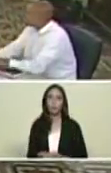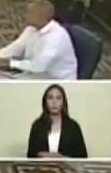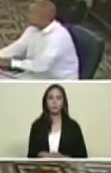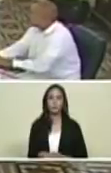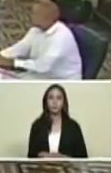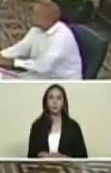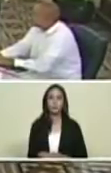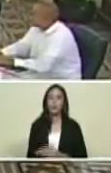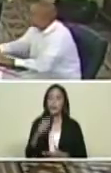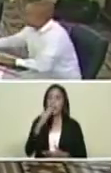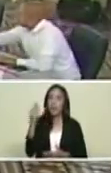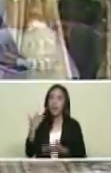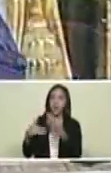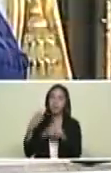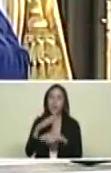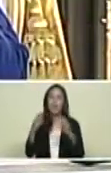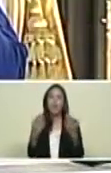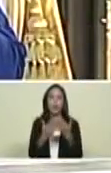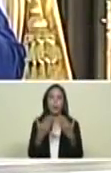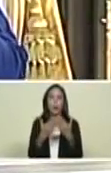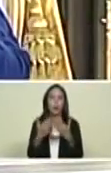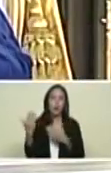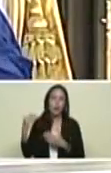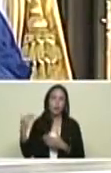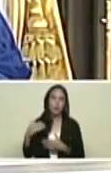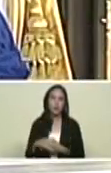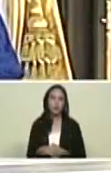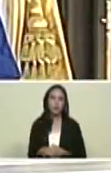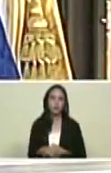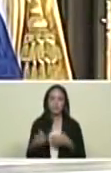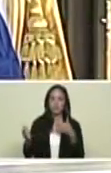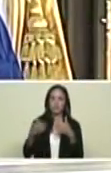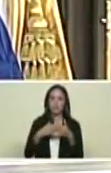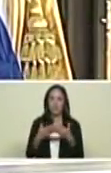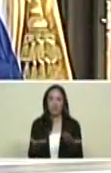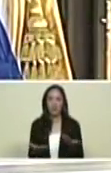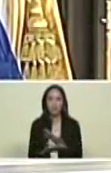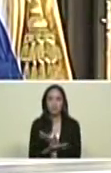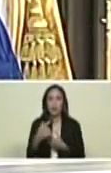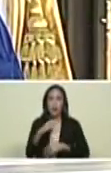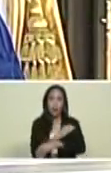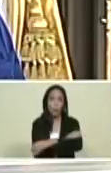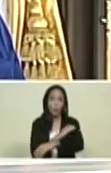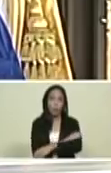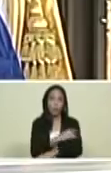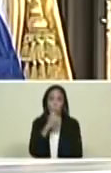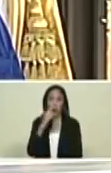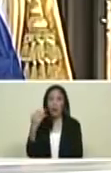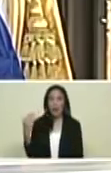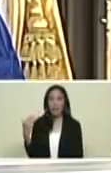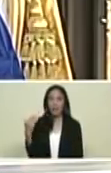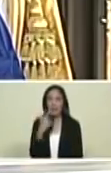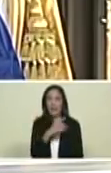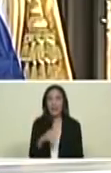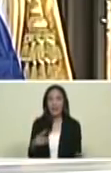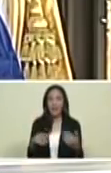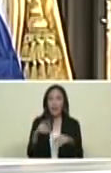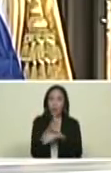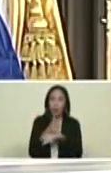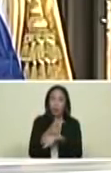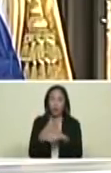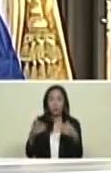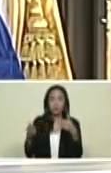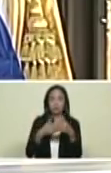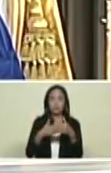Este era un centro educativo que había estado cerrado mientras la derecha gobernaba el estado Miranda.